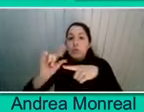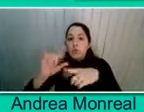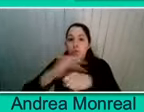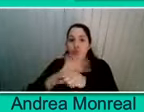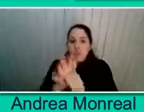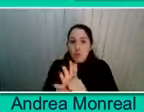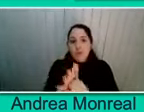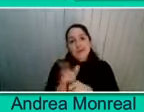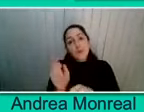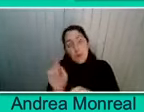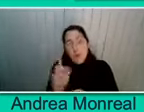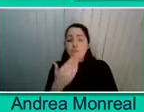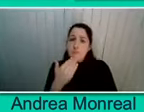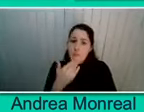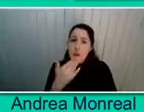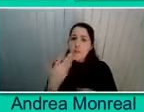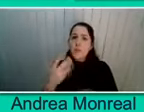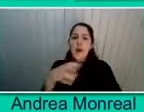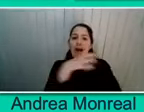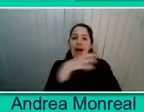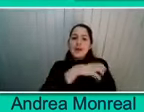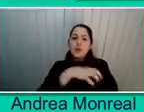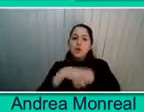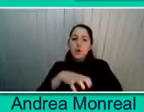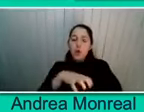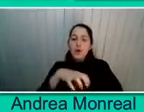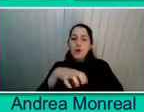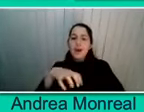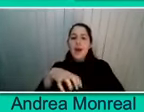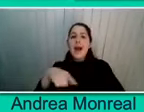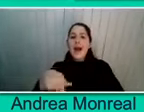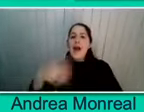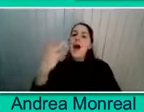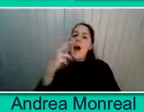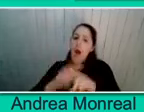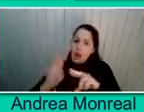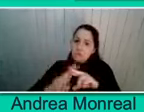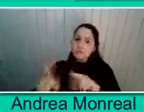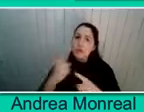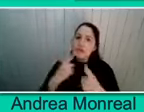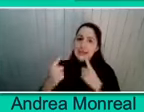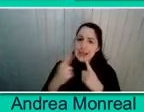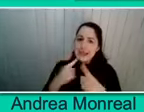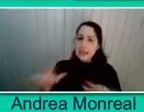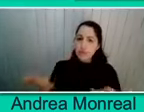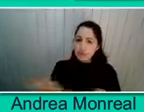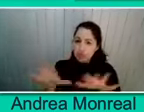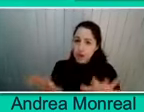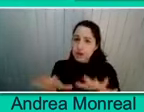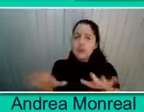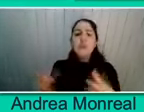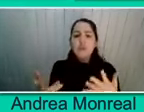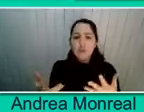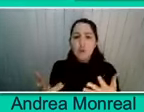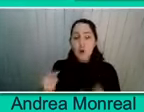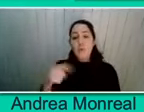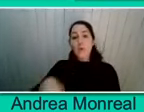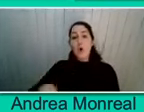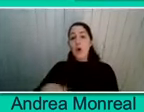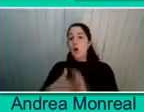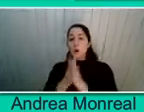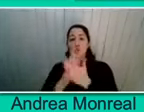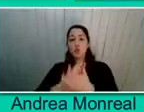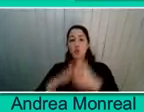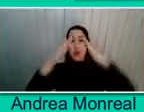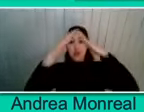regiones están haciendo lo que se llama el testeo activo. Los CEFAM, que es de donde nosotros recibimos todas las muestras, a nosotros nos llegan todos los